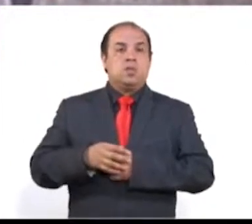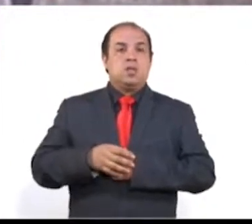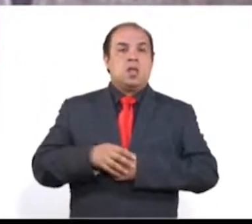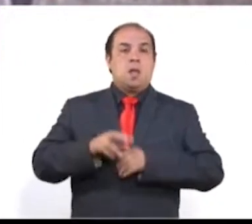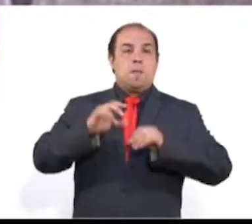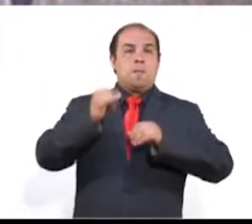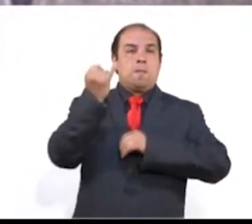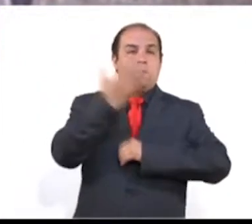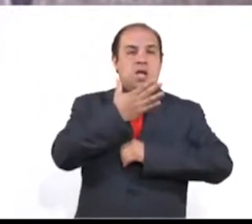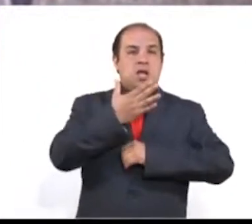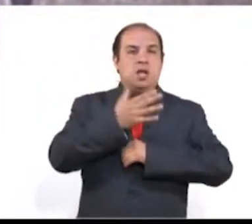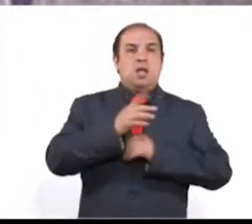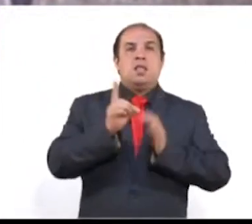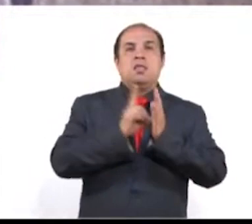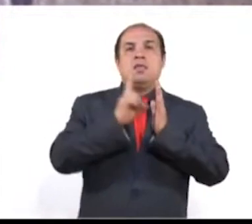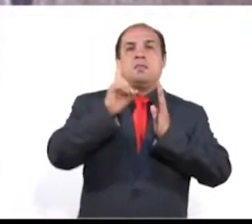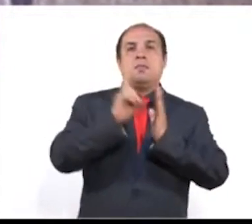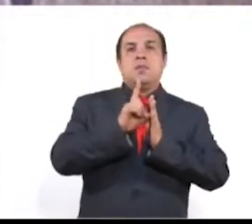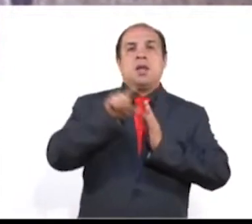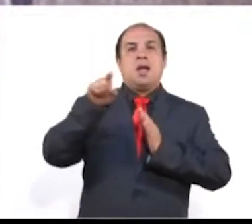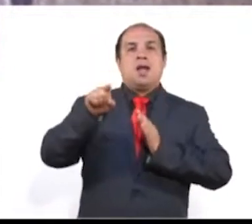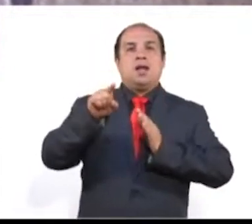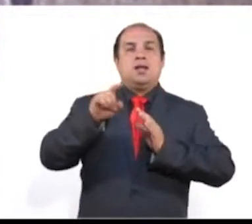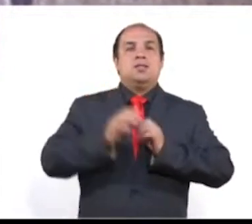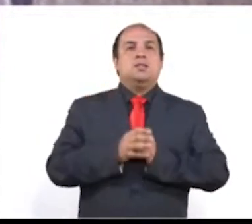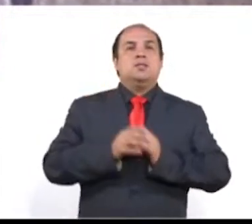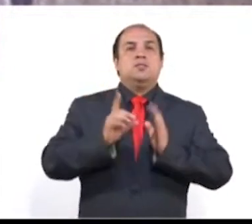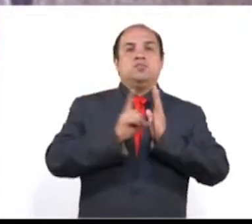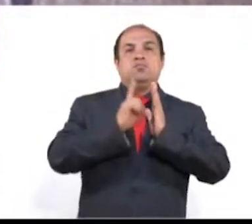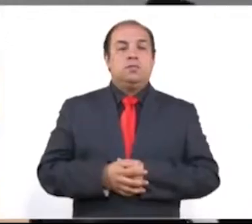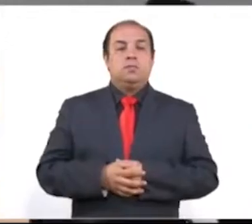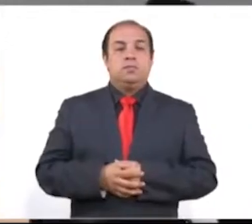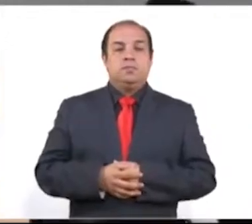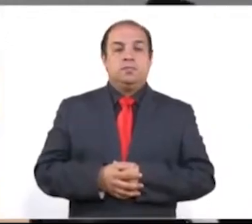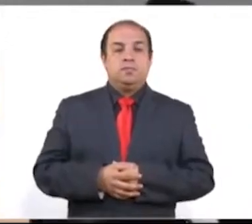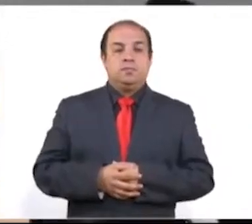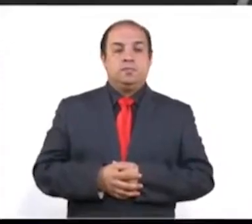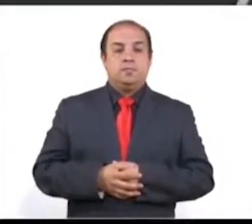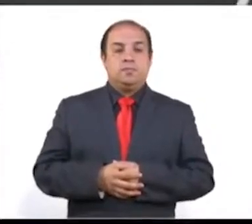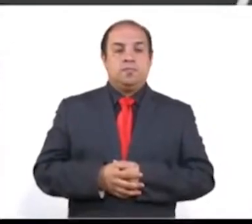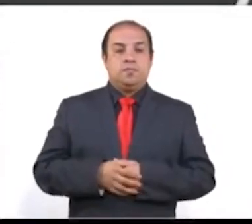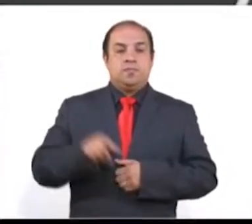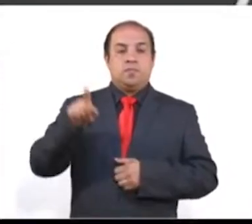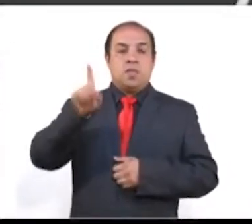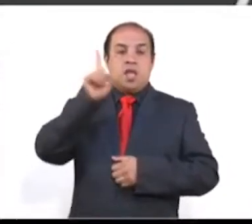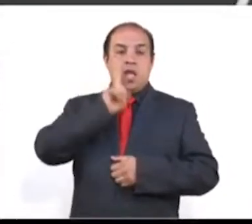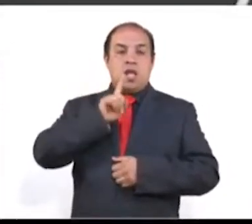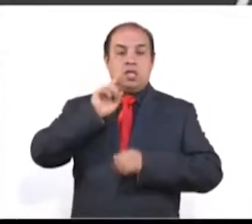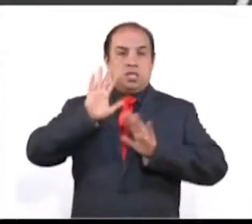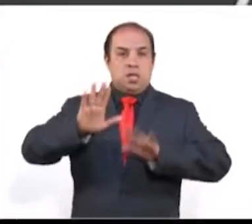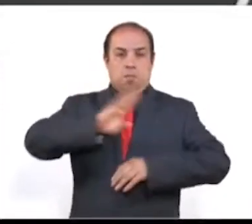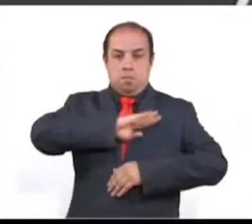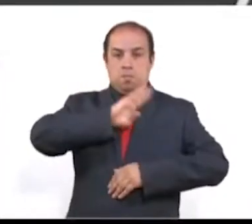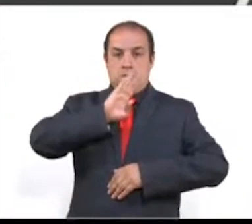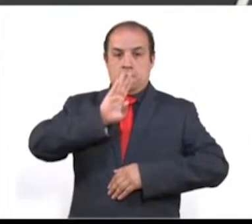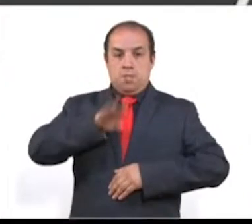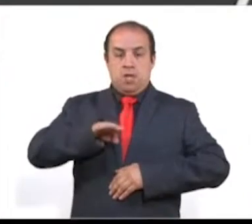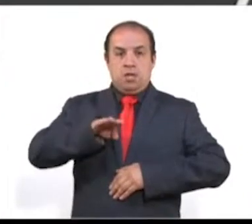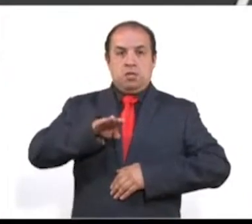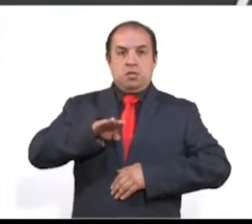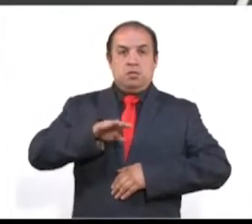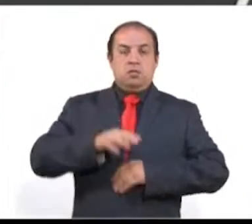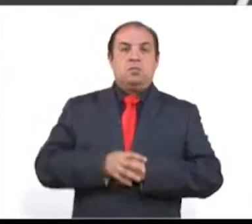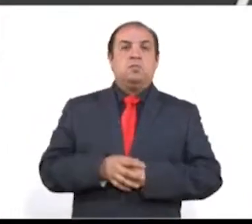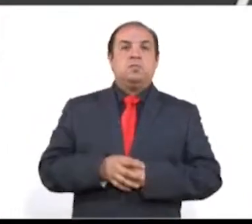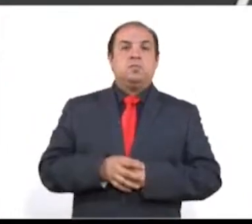habría perdido la vida y posteriormente mostró la imagen de una cámara de seguridad en la que se ve un sujeto que carga el cuerpo sin vida de Ariadna la